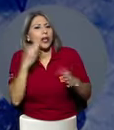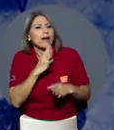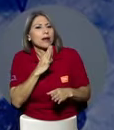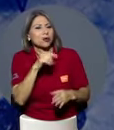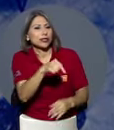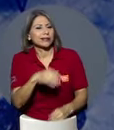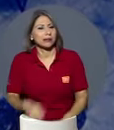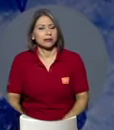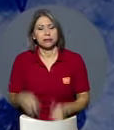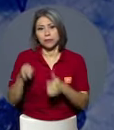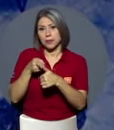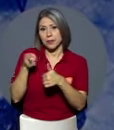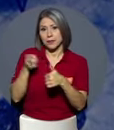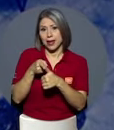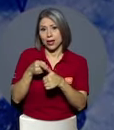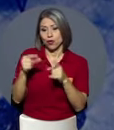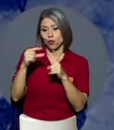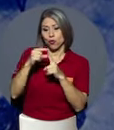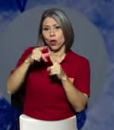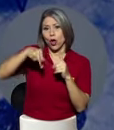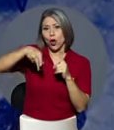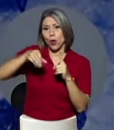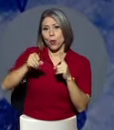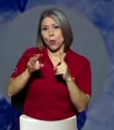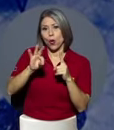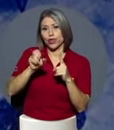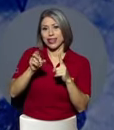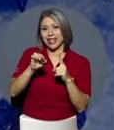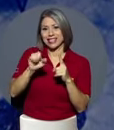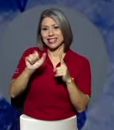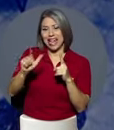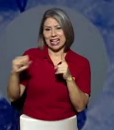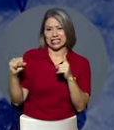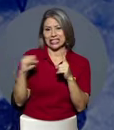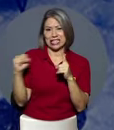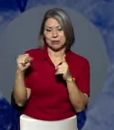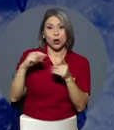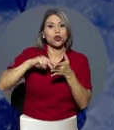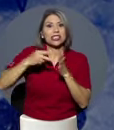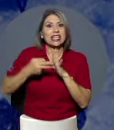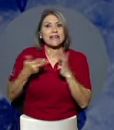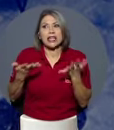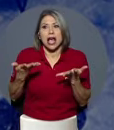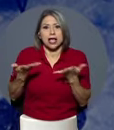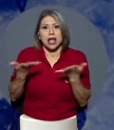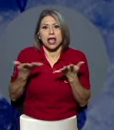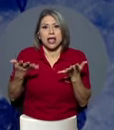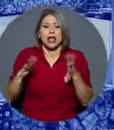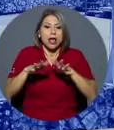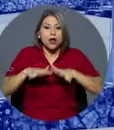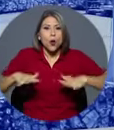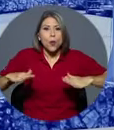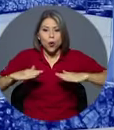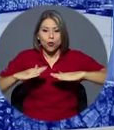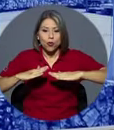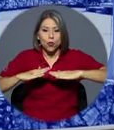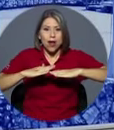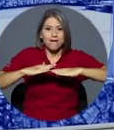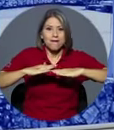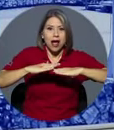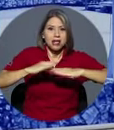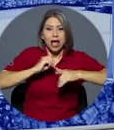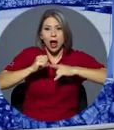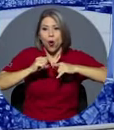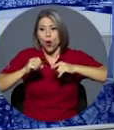vez primero definir el término de potencial sísmico. ¿Sí? Eso se refiere a la capacidad que tiene una falla o una